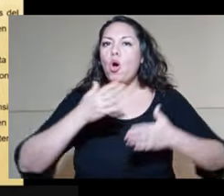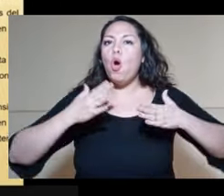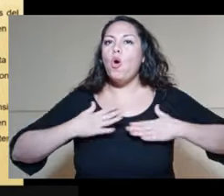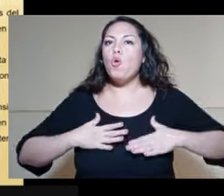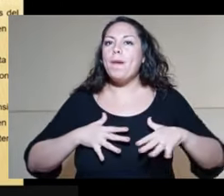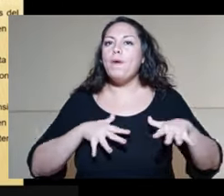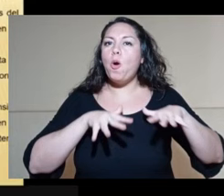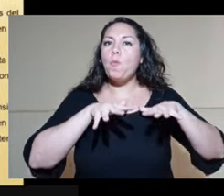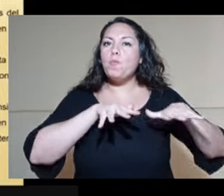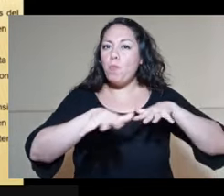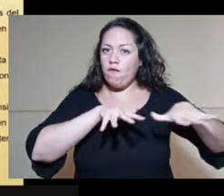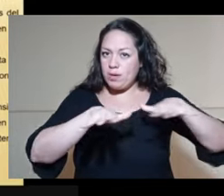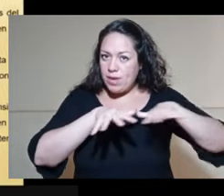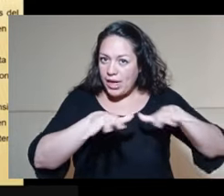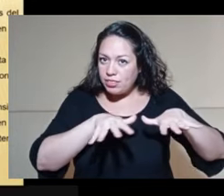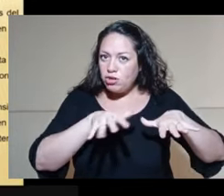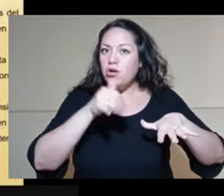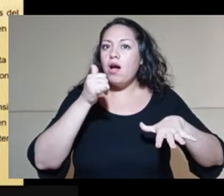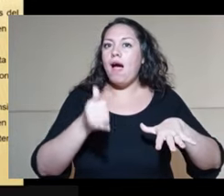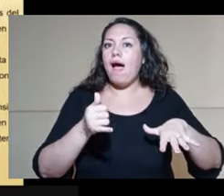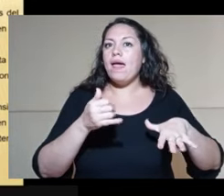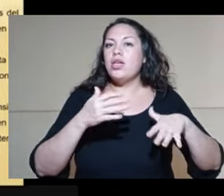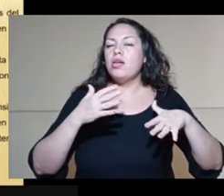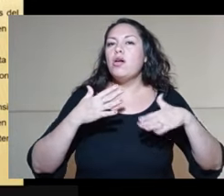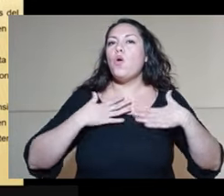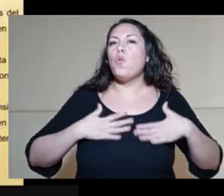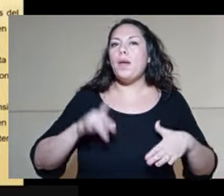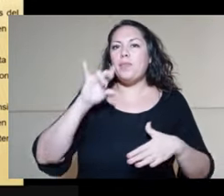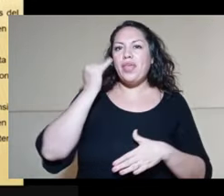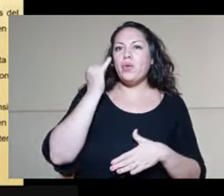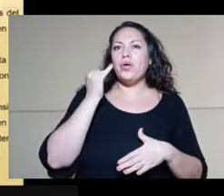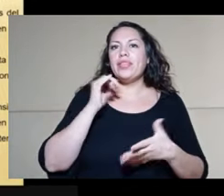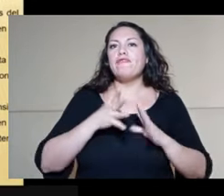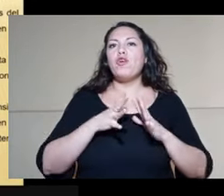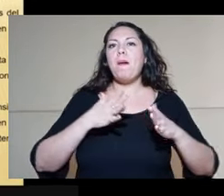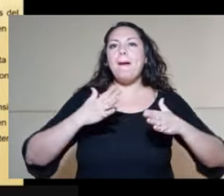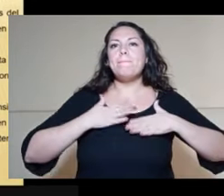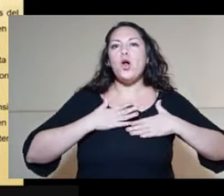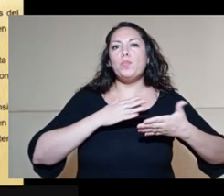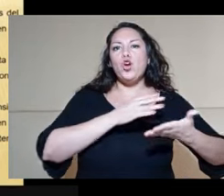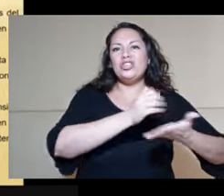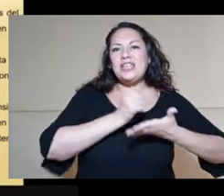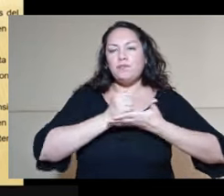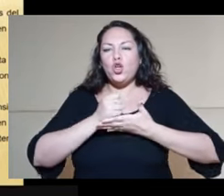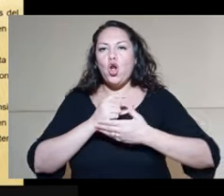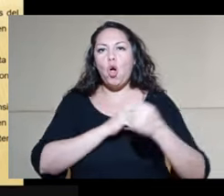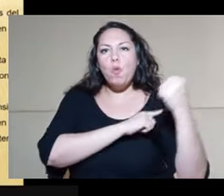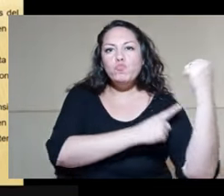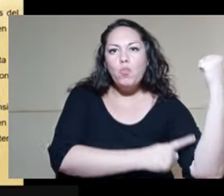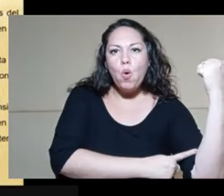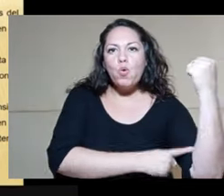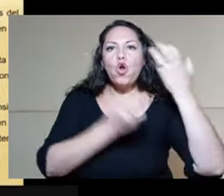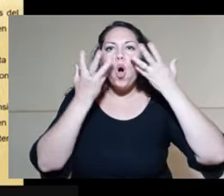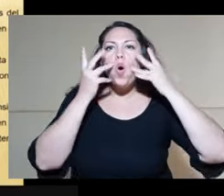mismo. Las partes del cuerpo se mueven, ¿eh? Los movimientos son captados por todo este sistema propioceptor, que son de los